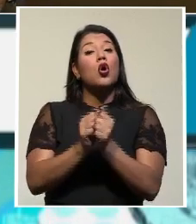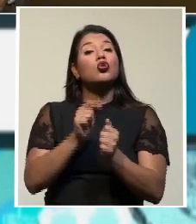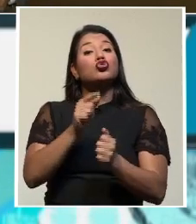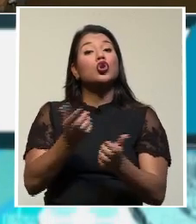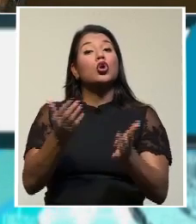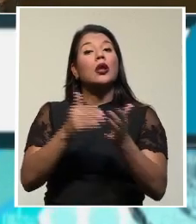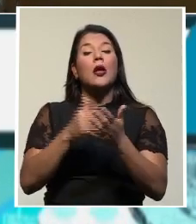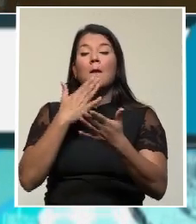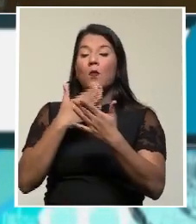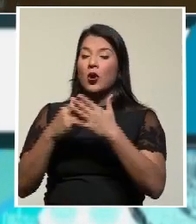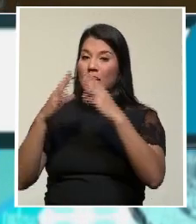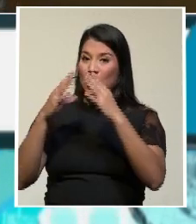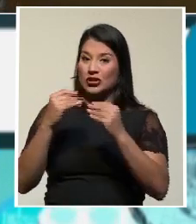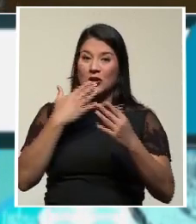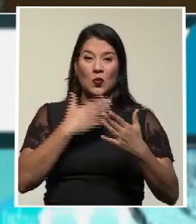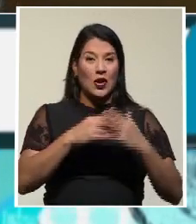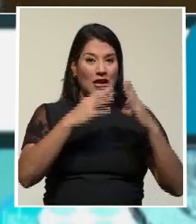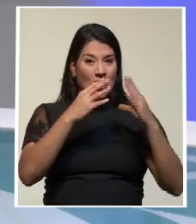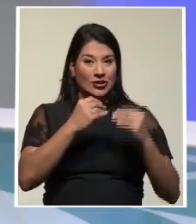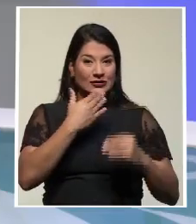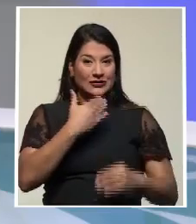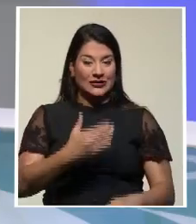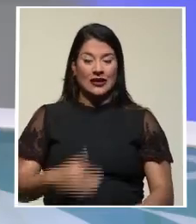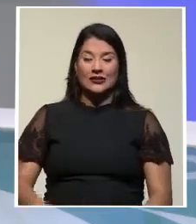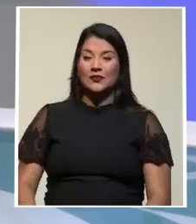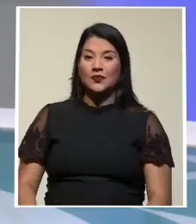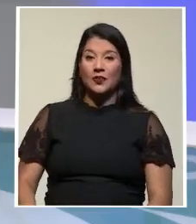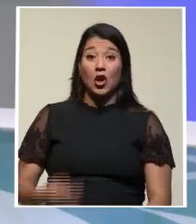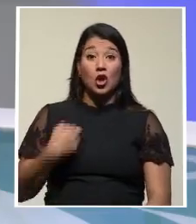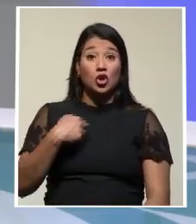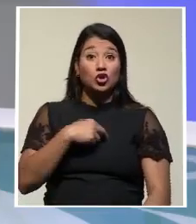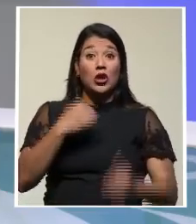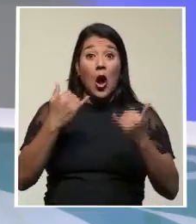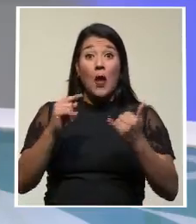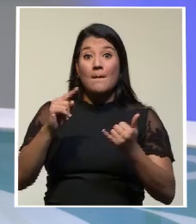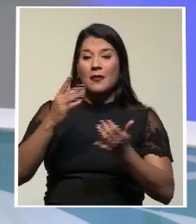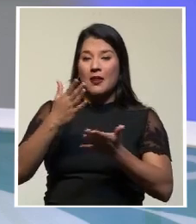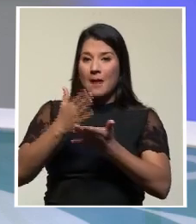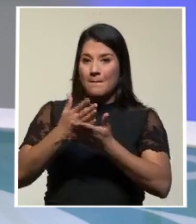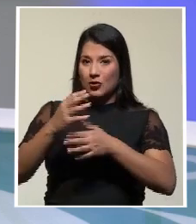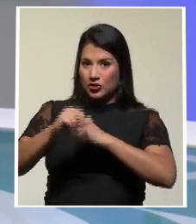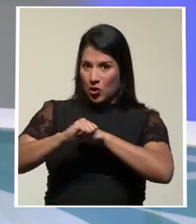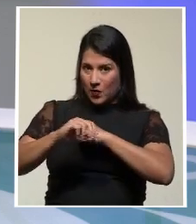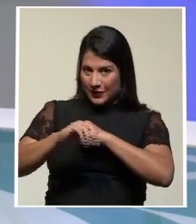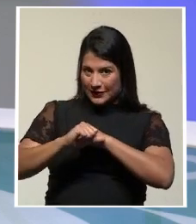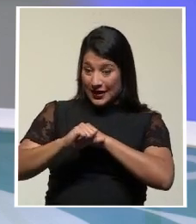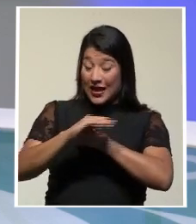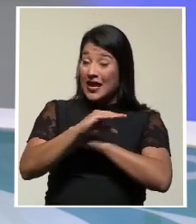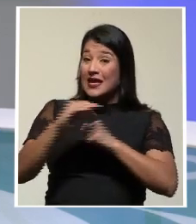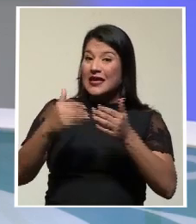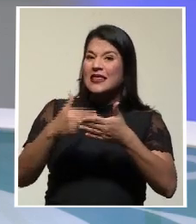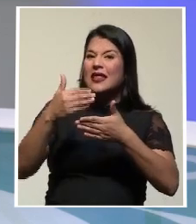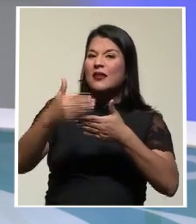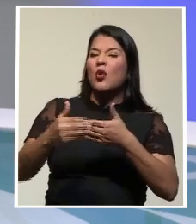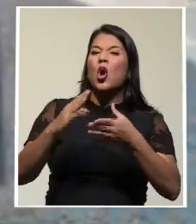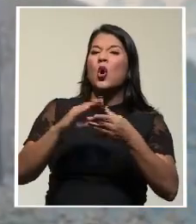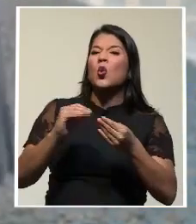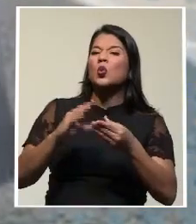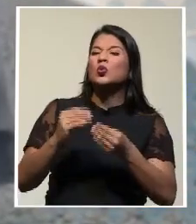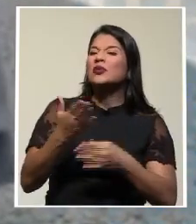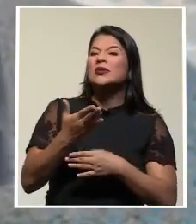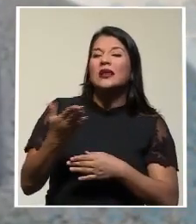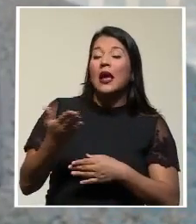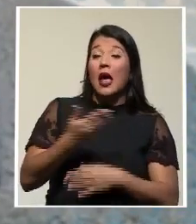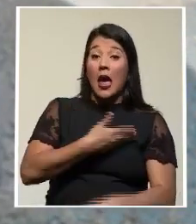Buenas noches, muchas gracias Andrés Ortiz. Nosotros vamos ahora a nuestra primera pausa comercial y al volver le adelantamos que